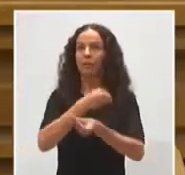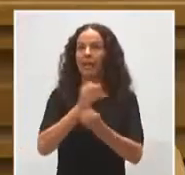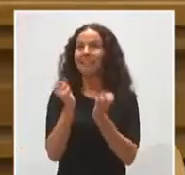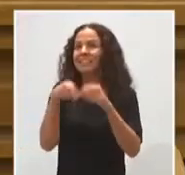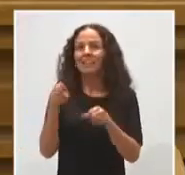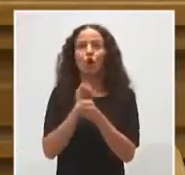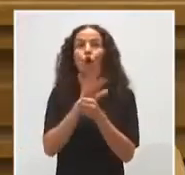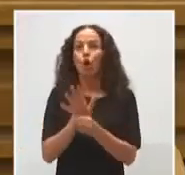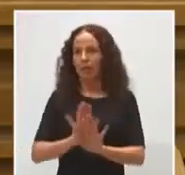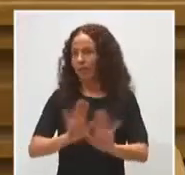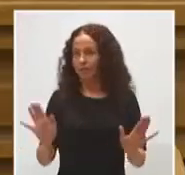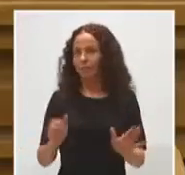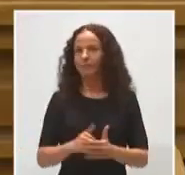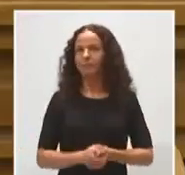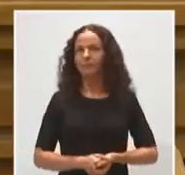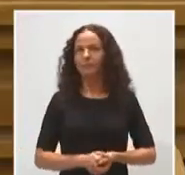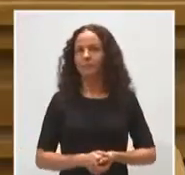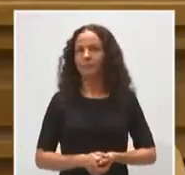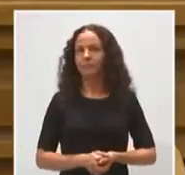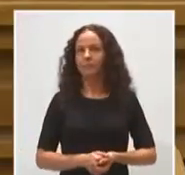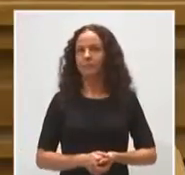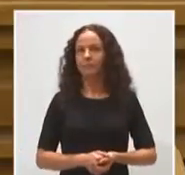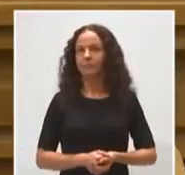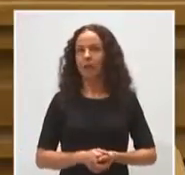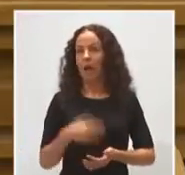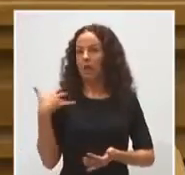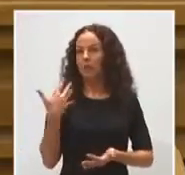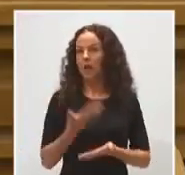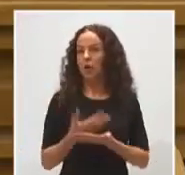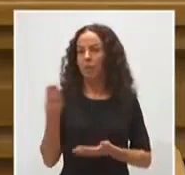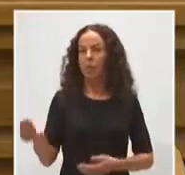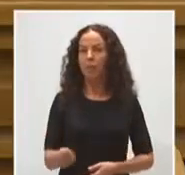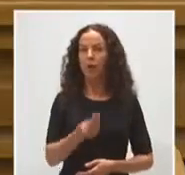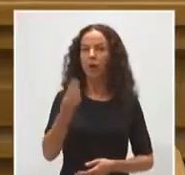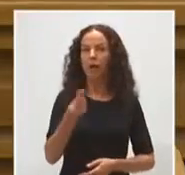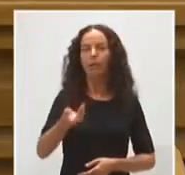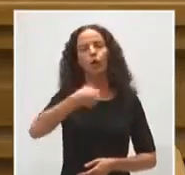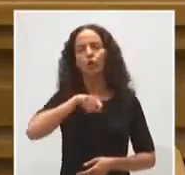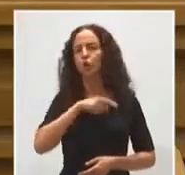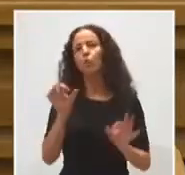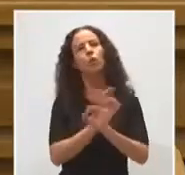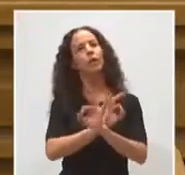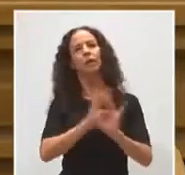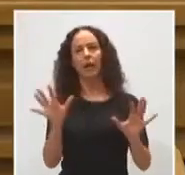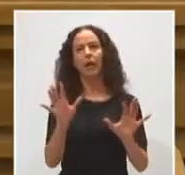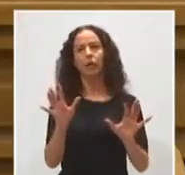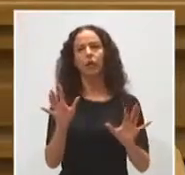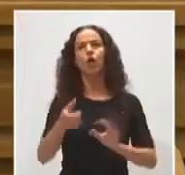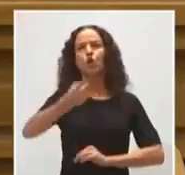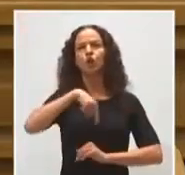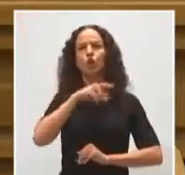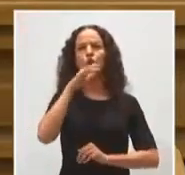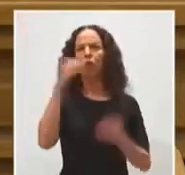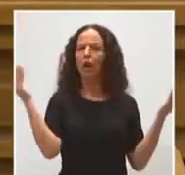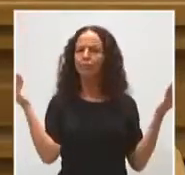por tanto como comprenderán aunque hemos mejorado en este indicador tenemos muy claro de forma autocrítica que es donde más tenemos que poner